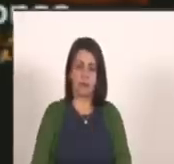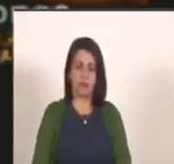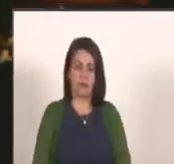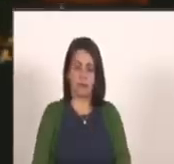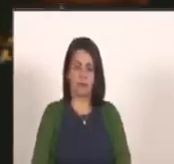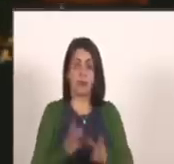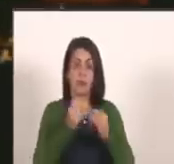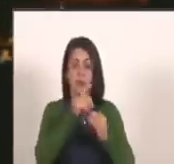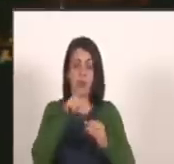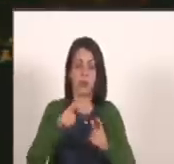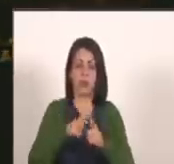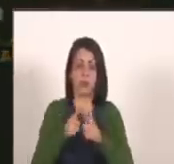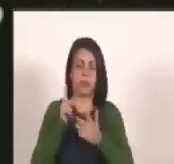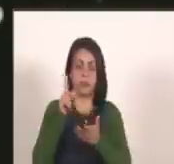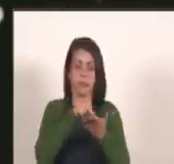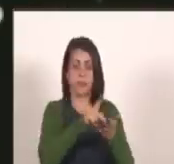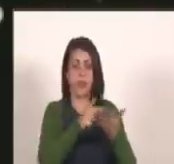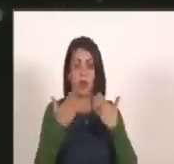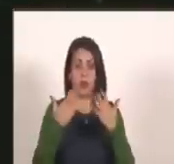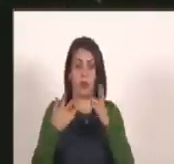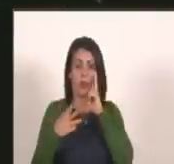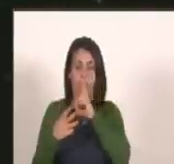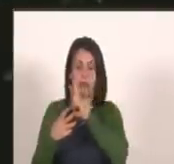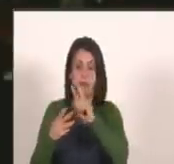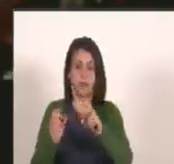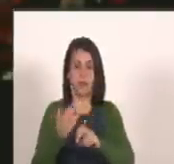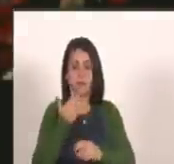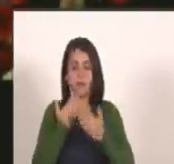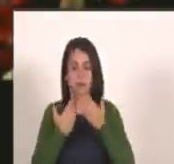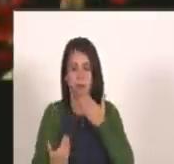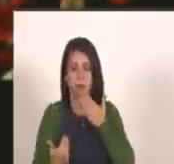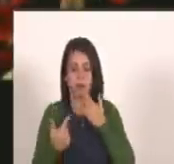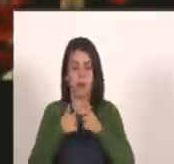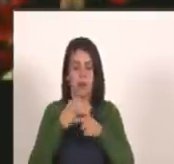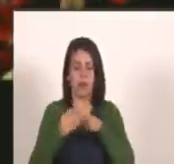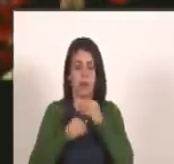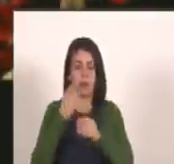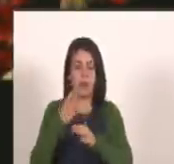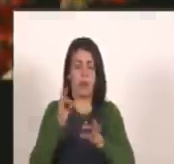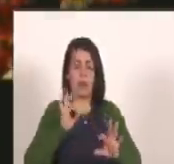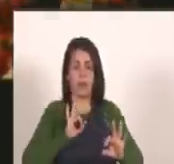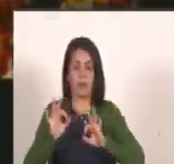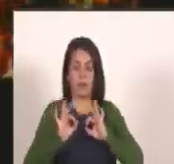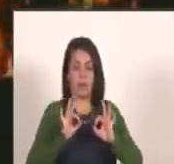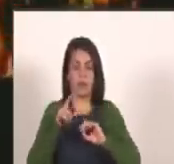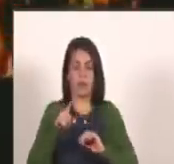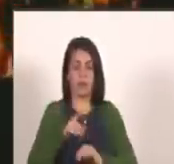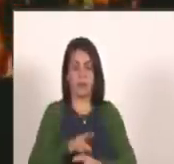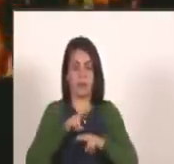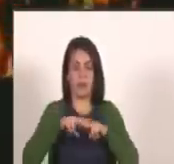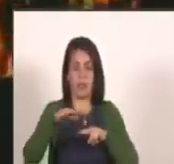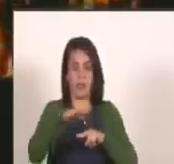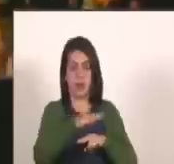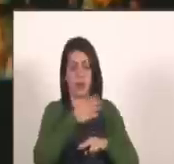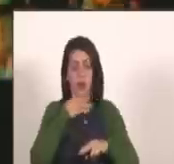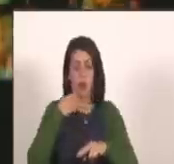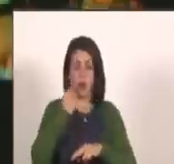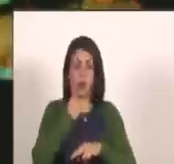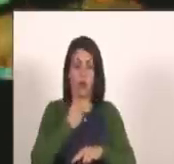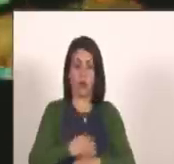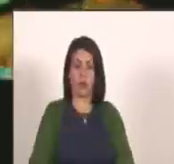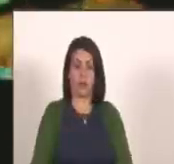Miles de personas han reído, disfrutado y aclamado el gran trabajo teatral de niñas, niños y